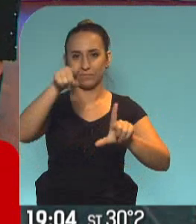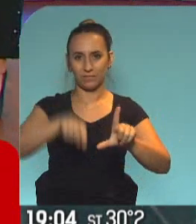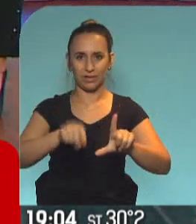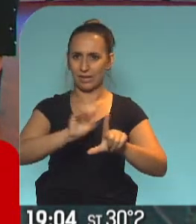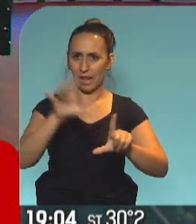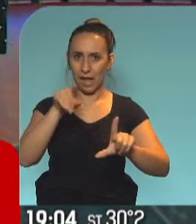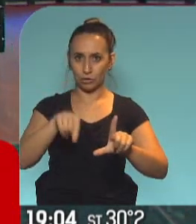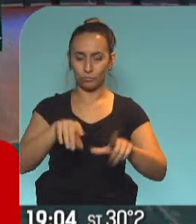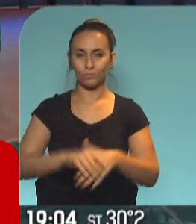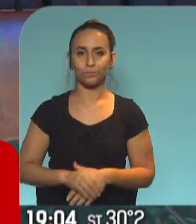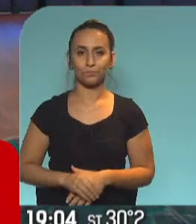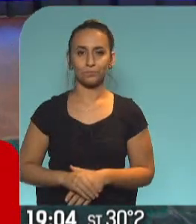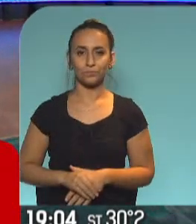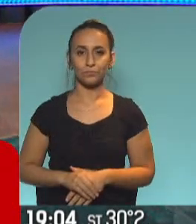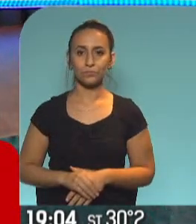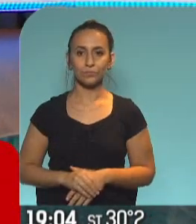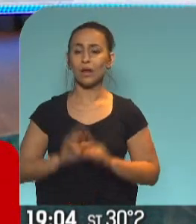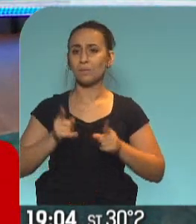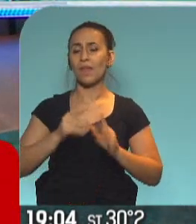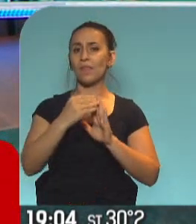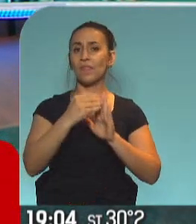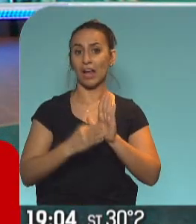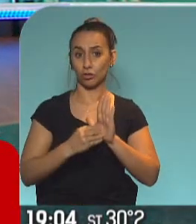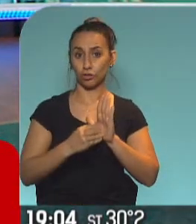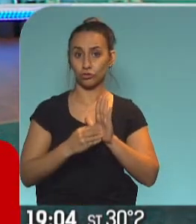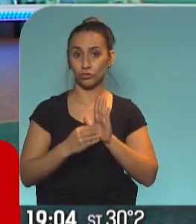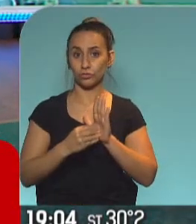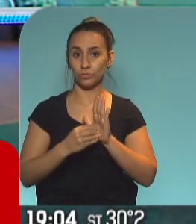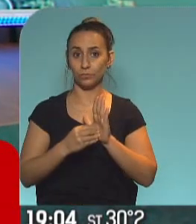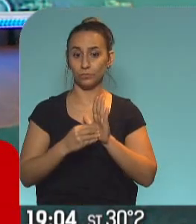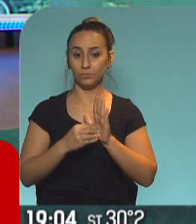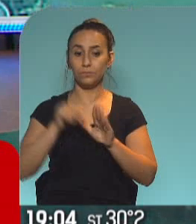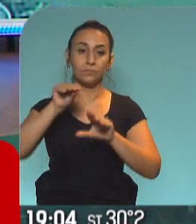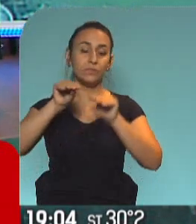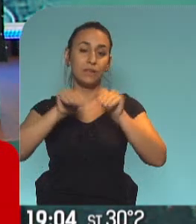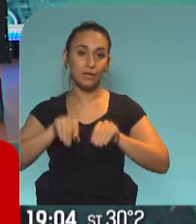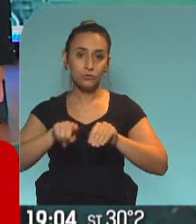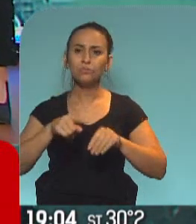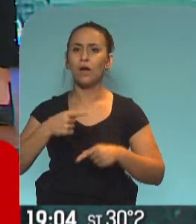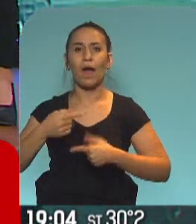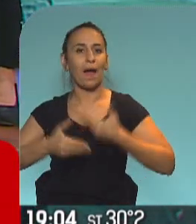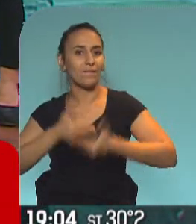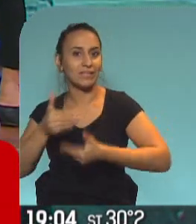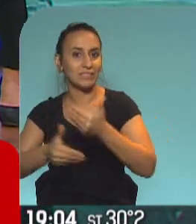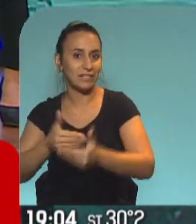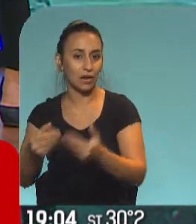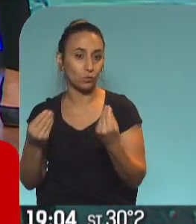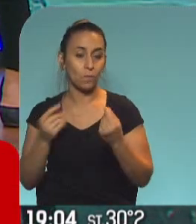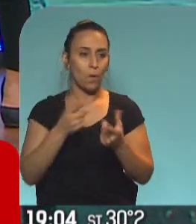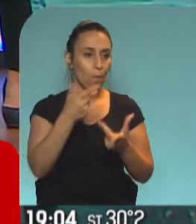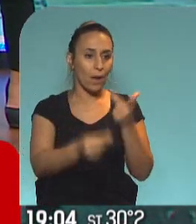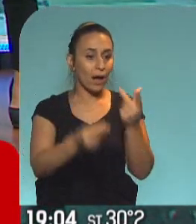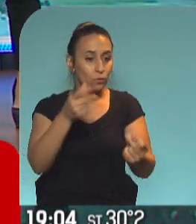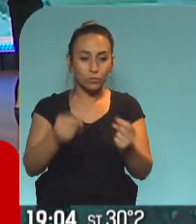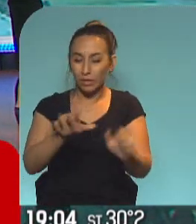los datos que tienen que ver ya directamente con cómo va avanzando este plan de vacunación, que